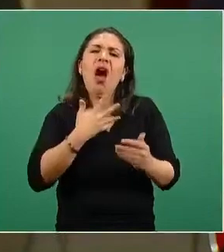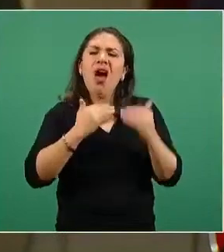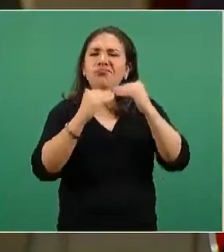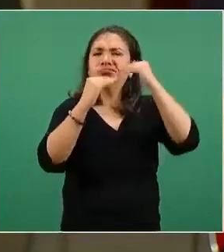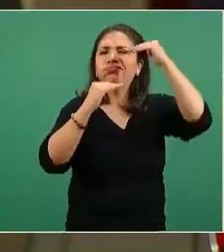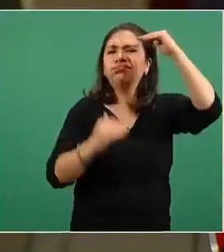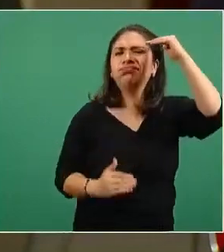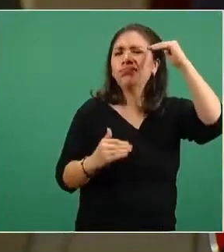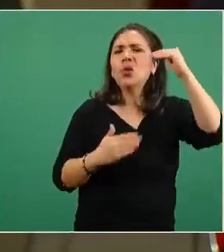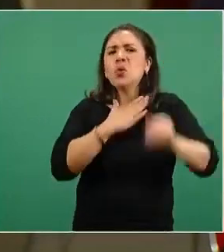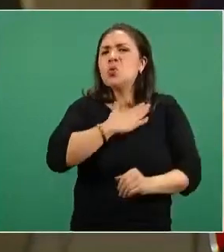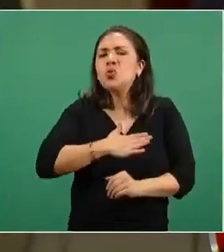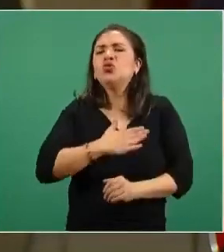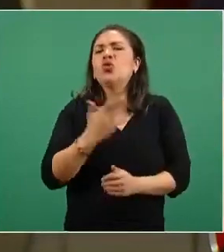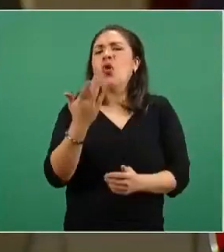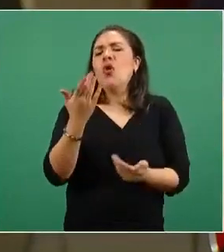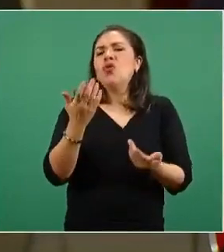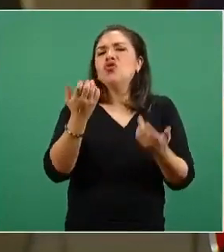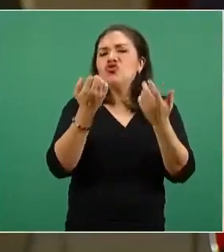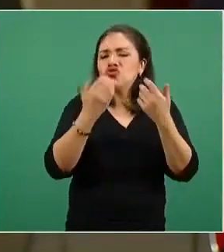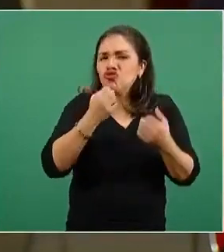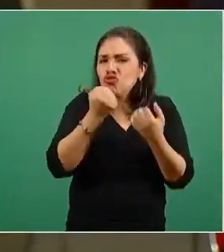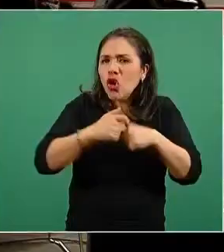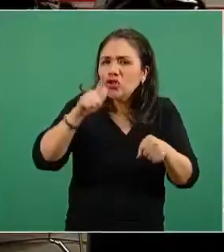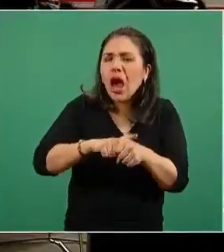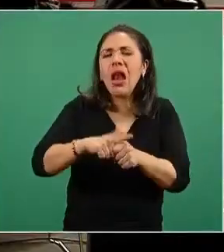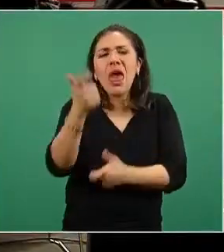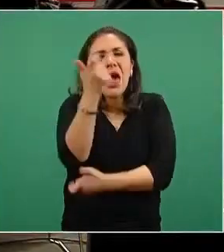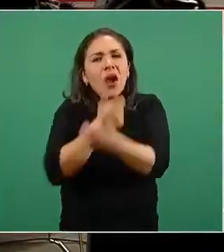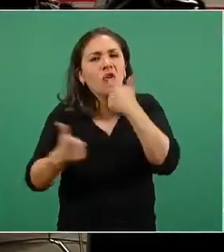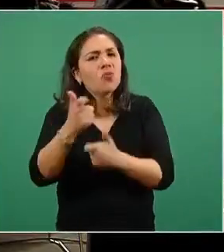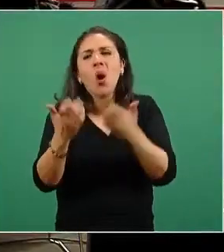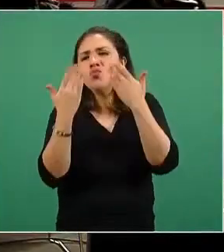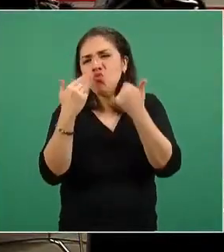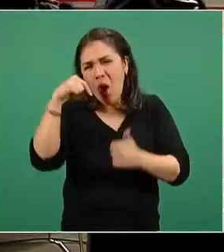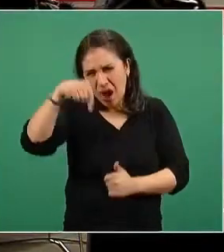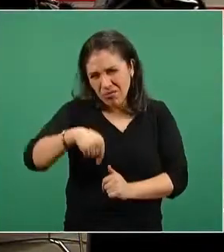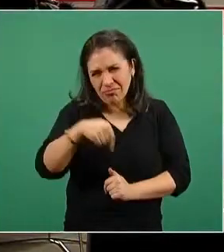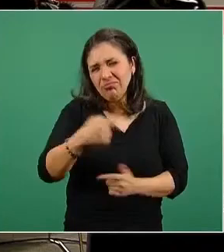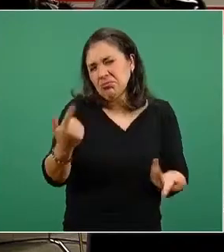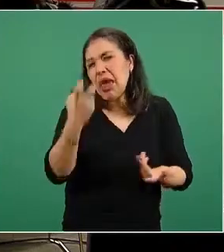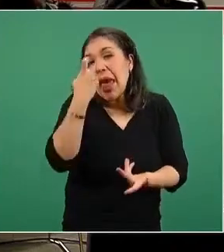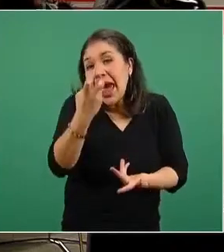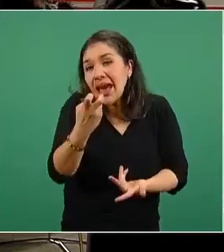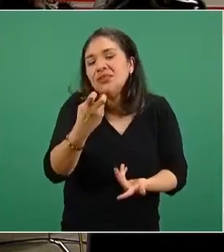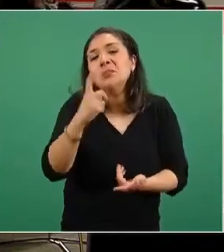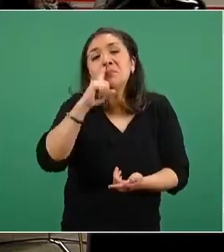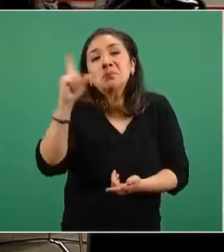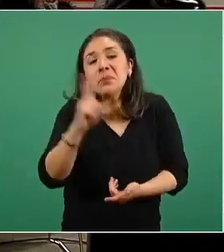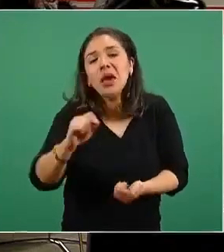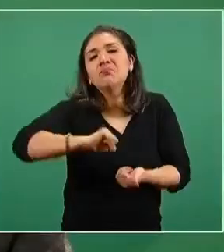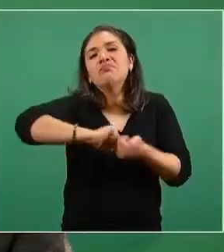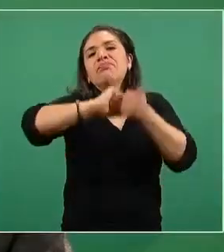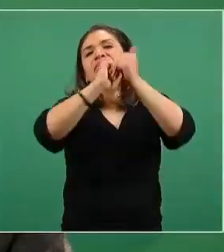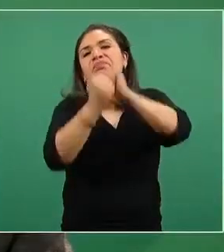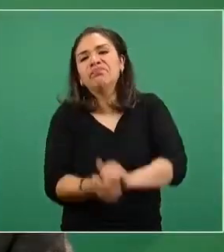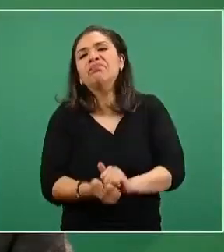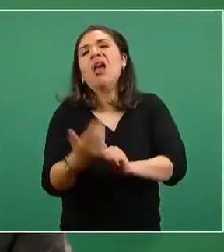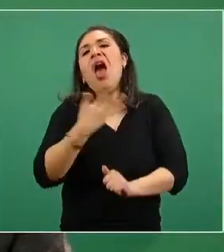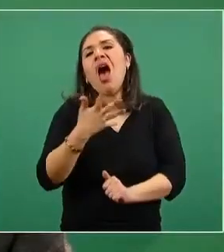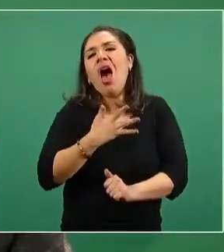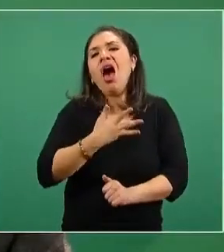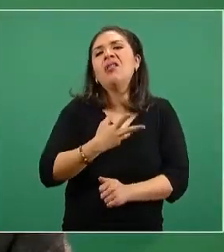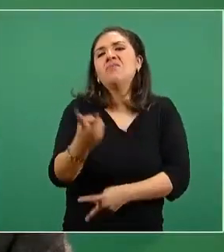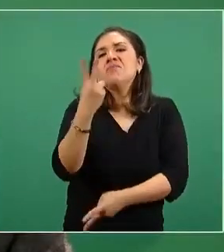polarización socioeconómica de la población, y esto es definitivamente lo que propicia como causa de